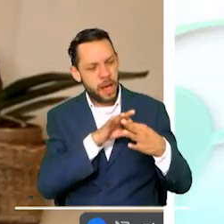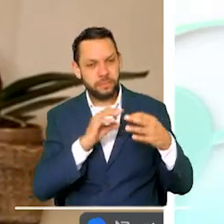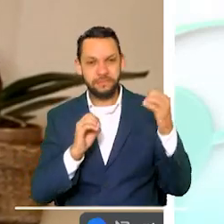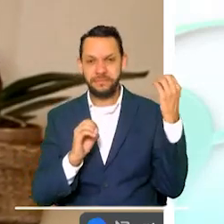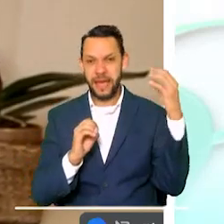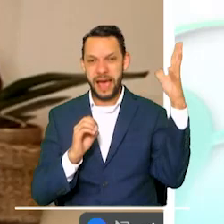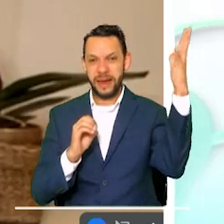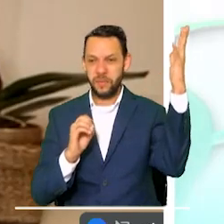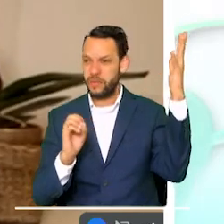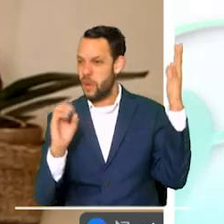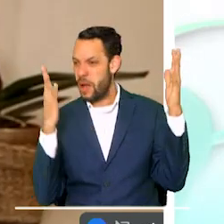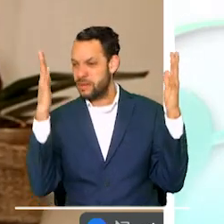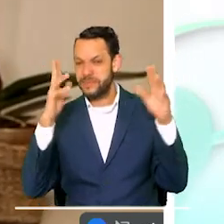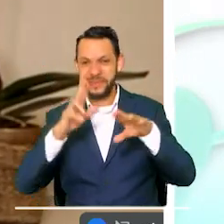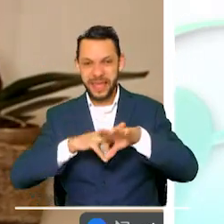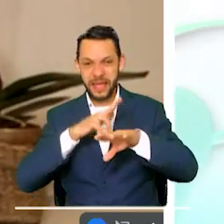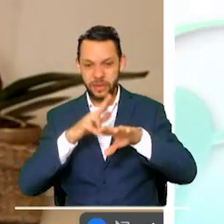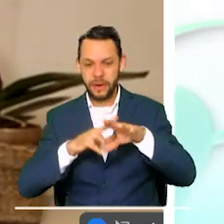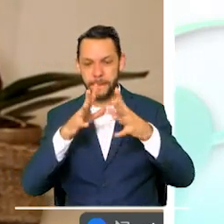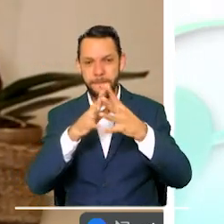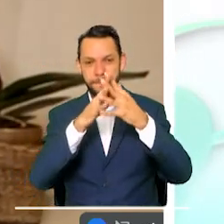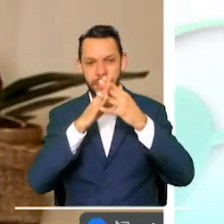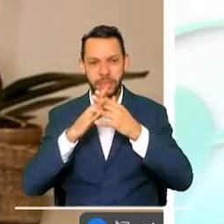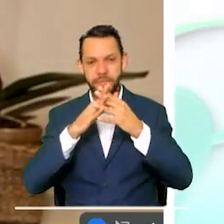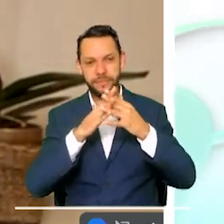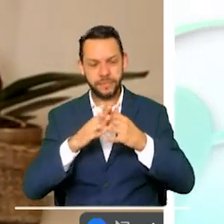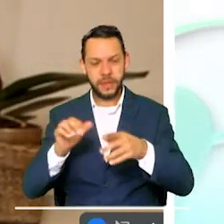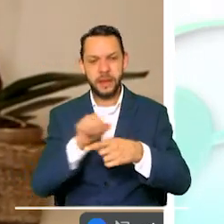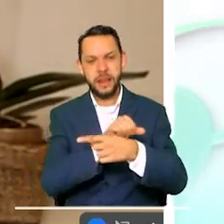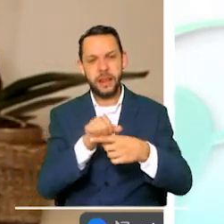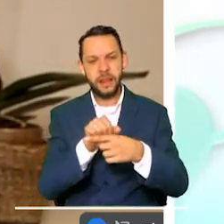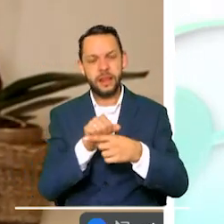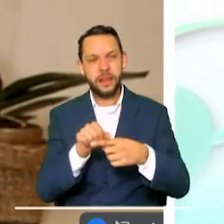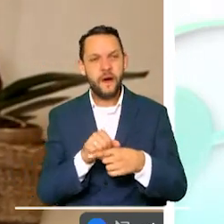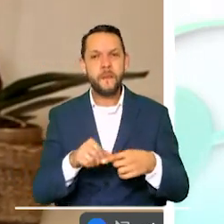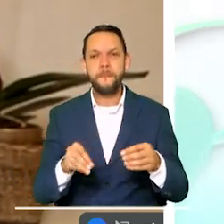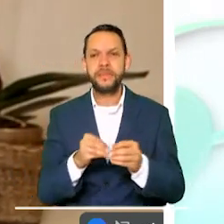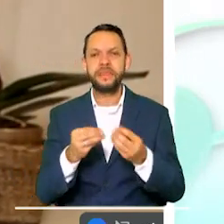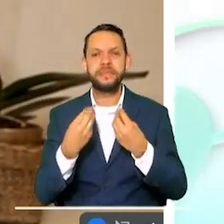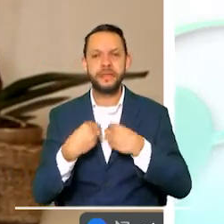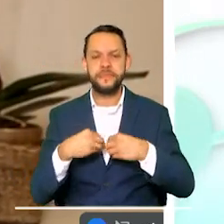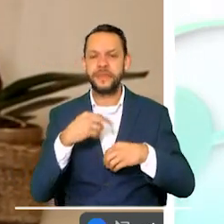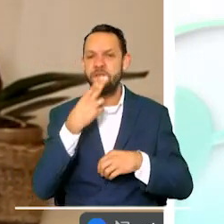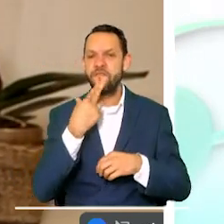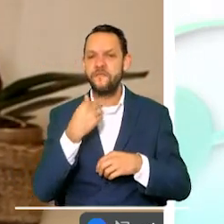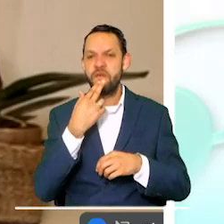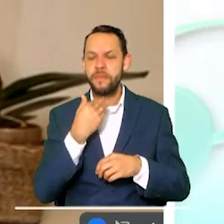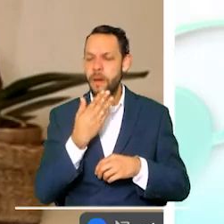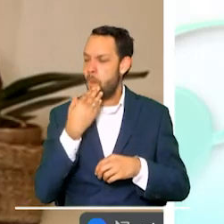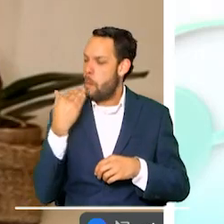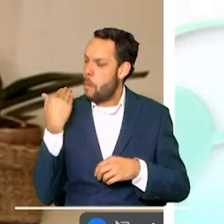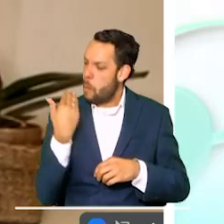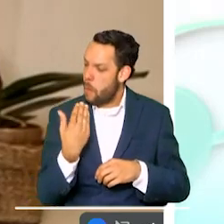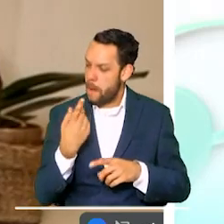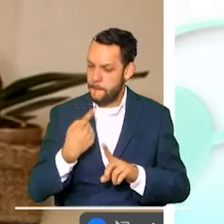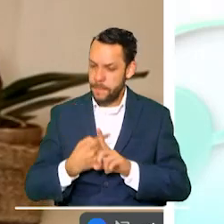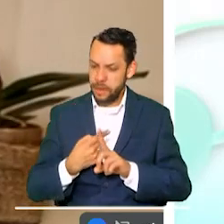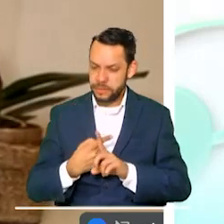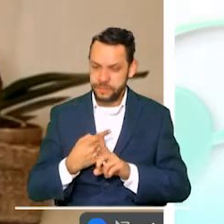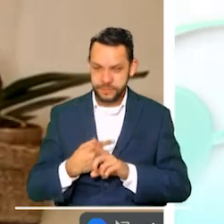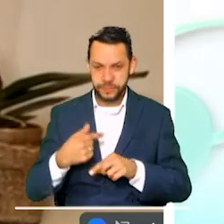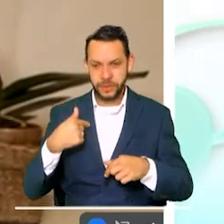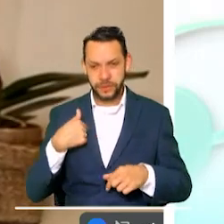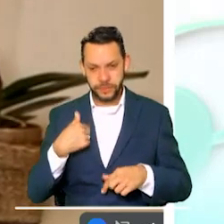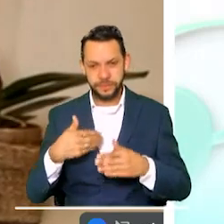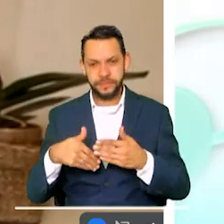nos permitan tener esa proactividad, esa amabilidad, esa lealtad de la que estamos hablando. Entonces, Cris, yo empezaría por